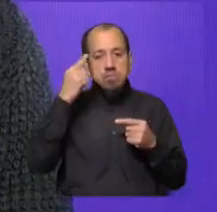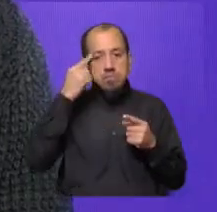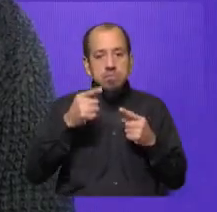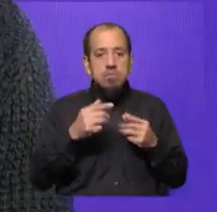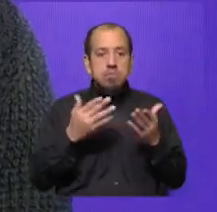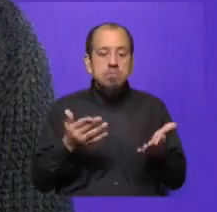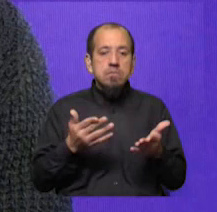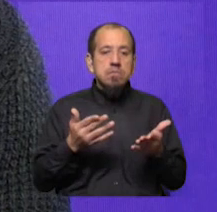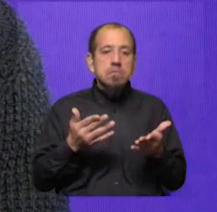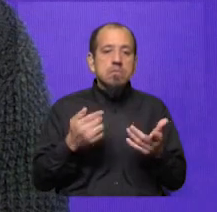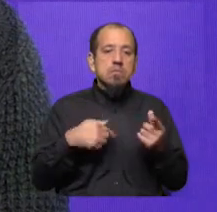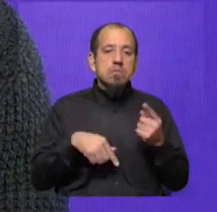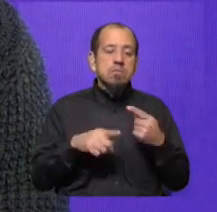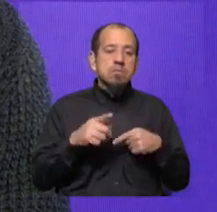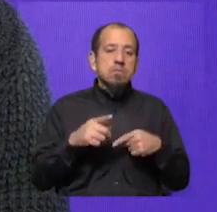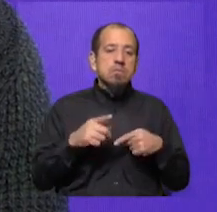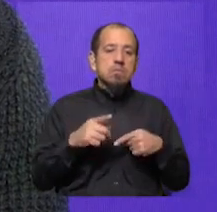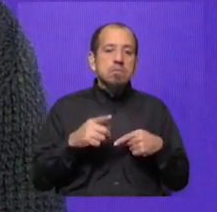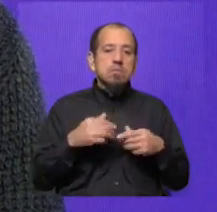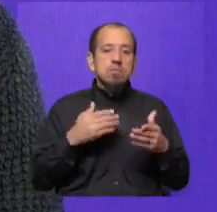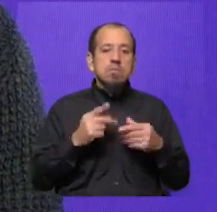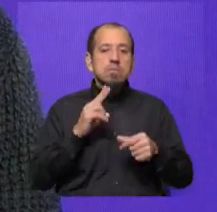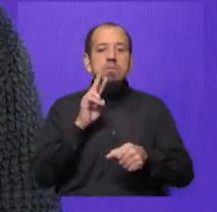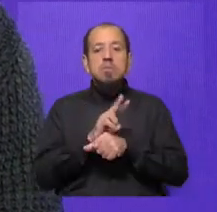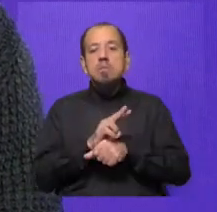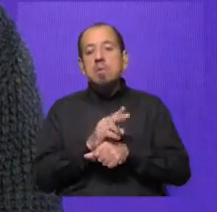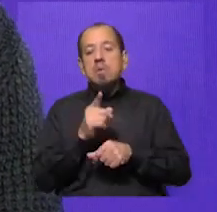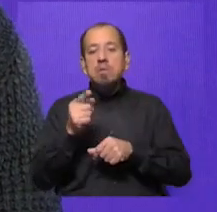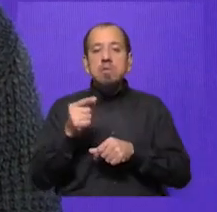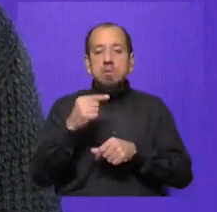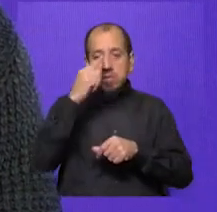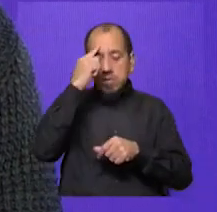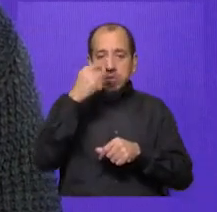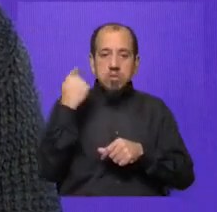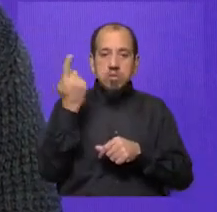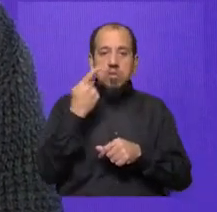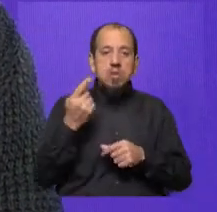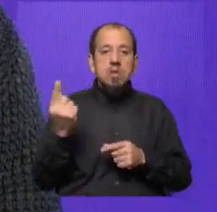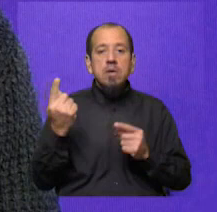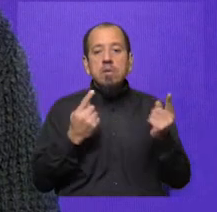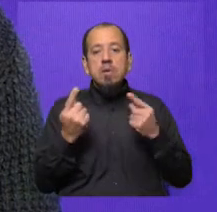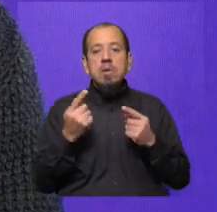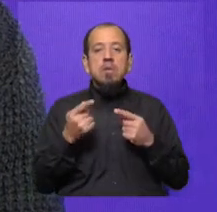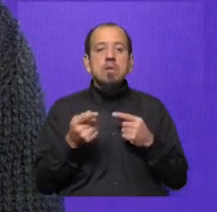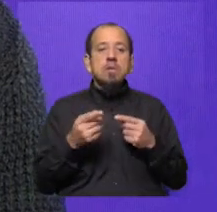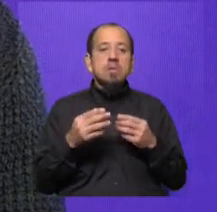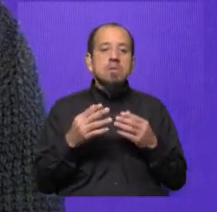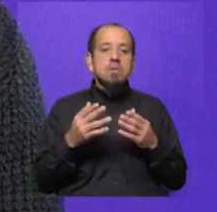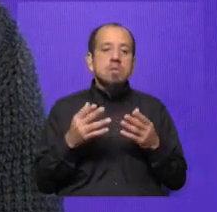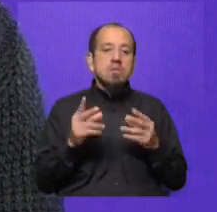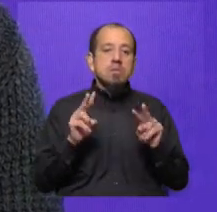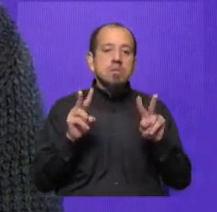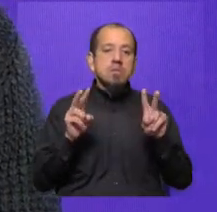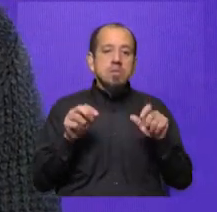que despierta mucho cariño por lo menos a través de Los visitantes extranjeros y de la región que vienen por un tema también